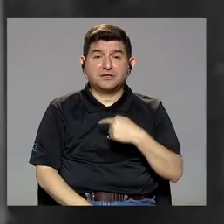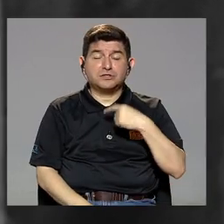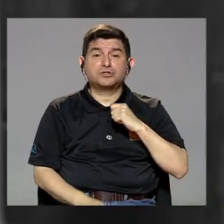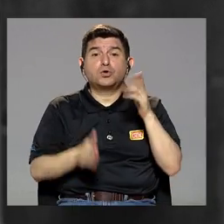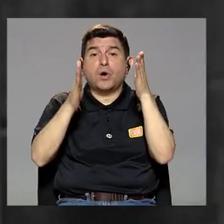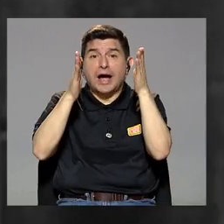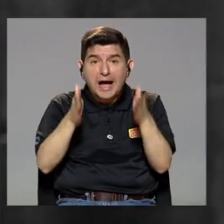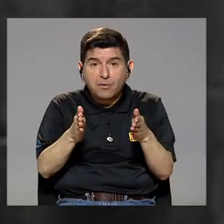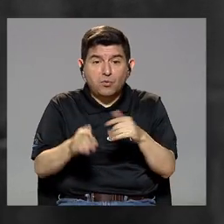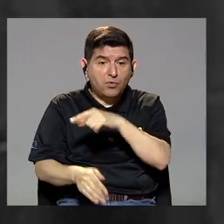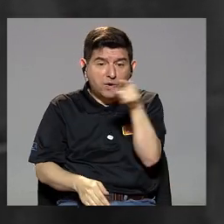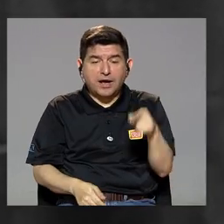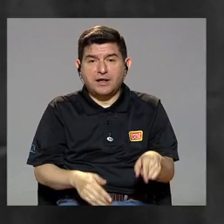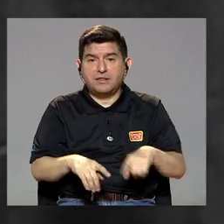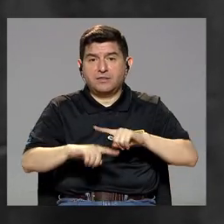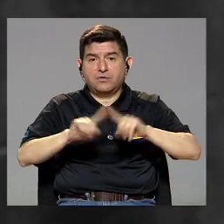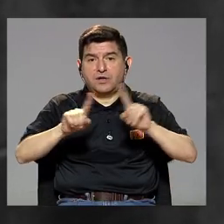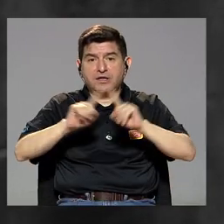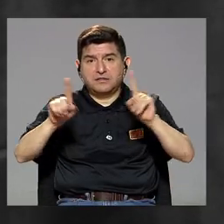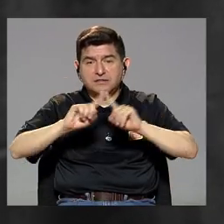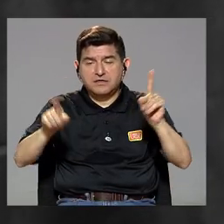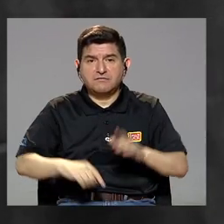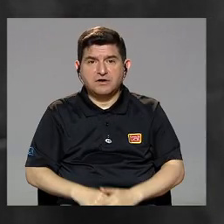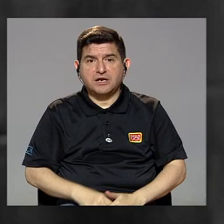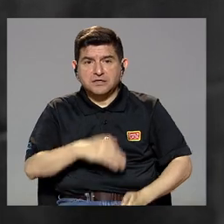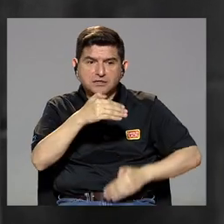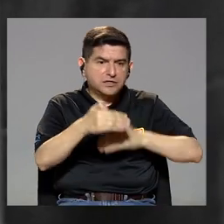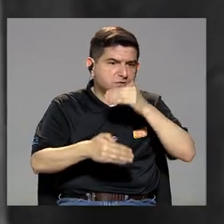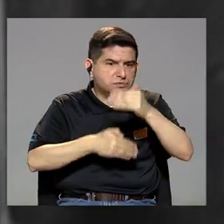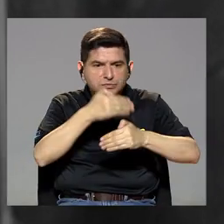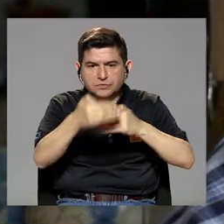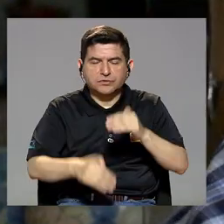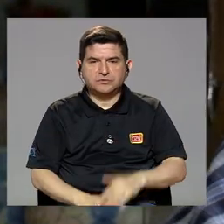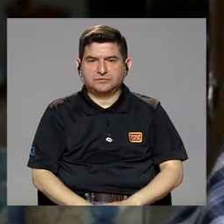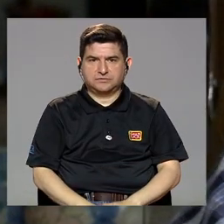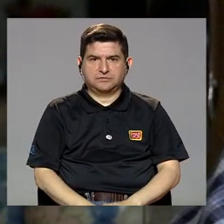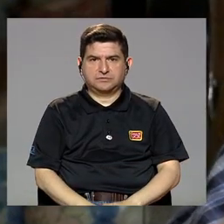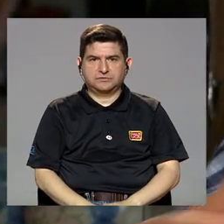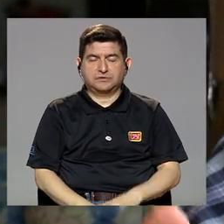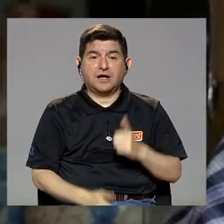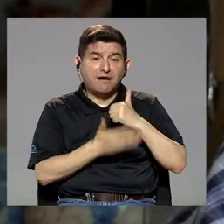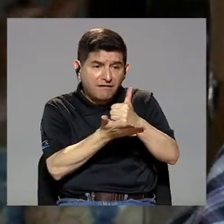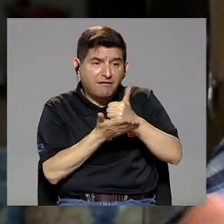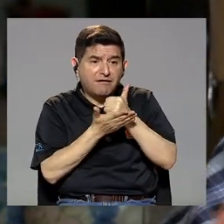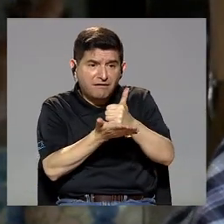de ellos en algunas en algunas ocasiones ayudé